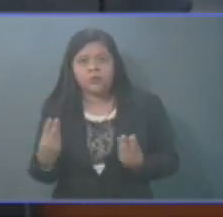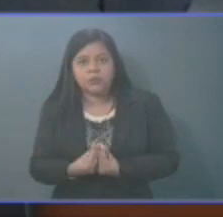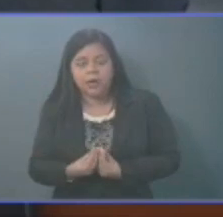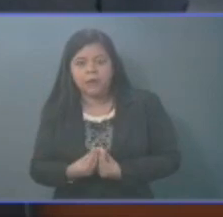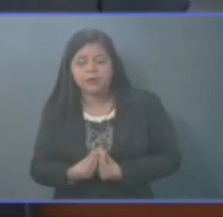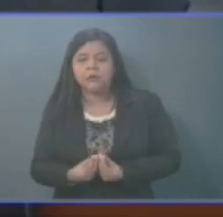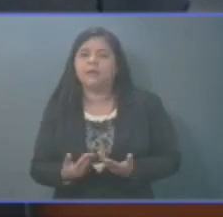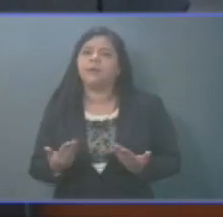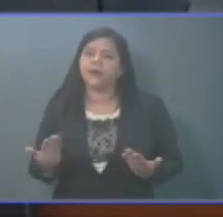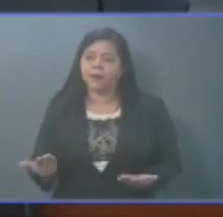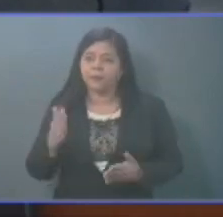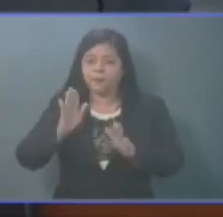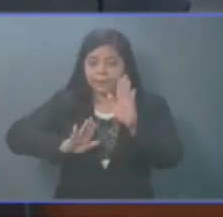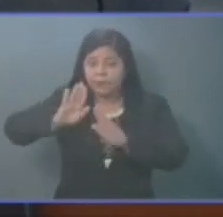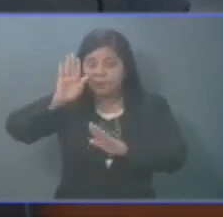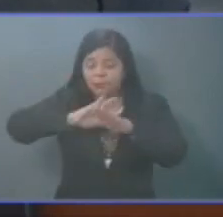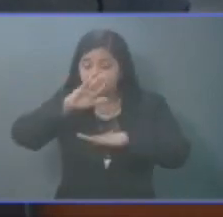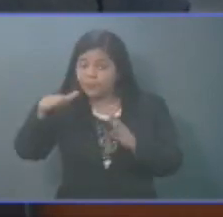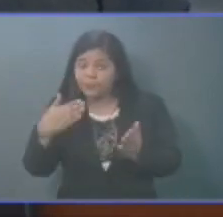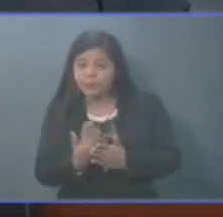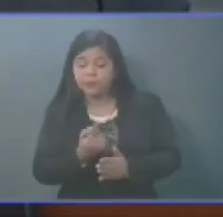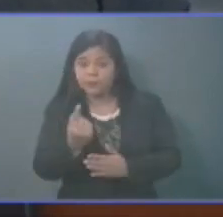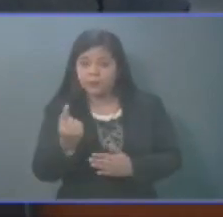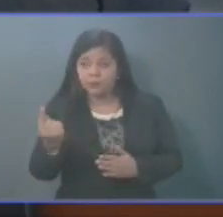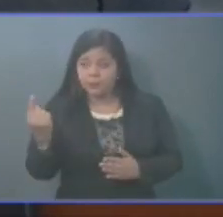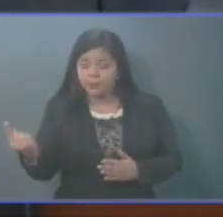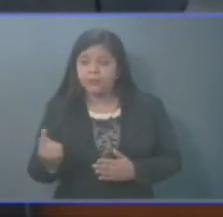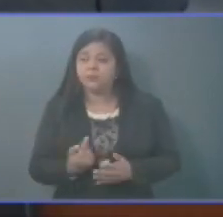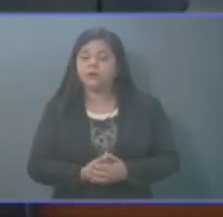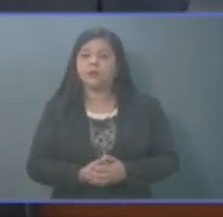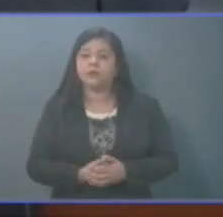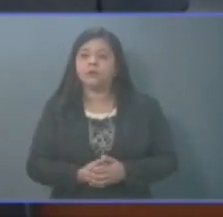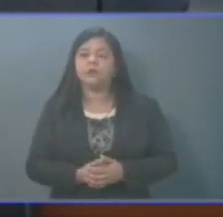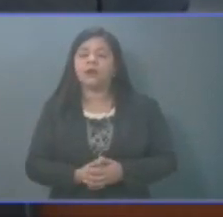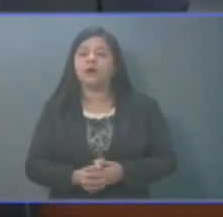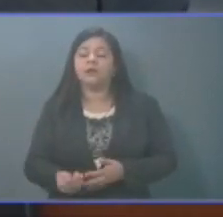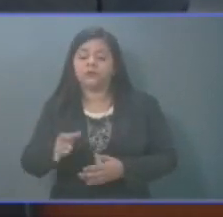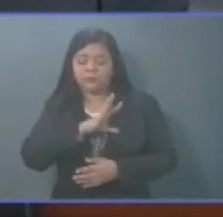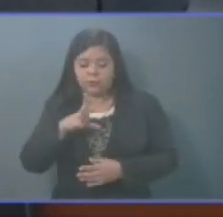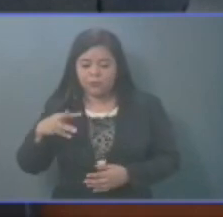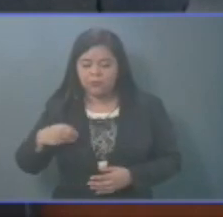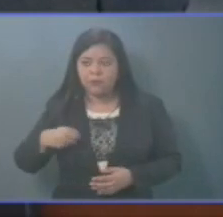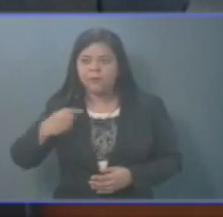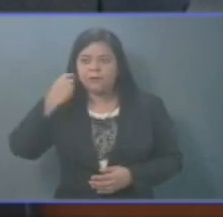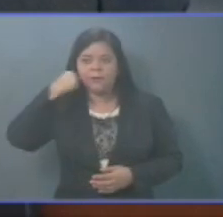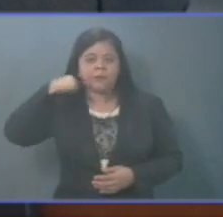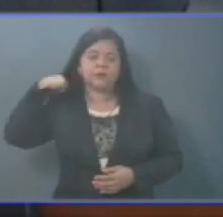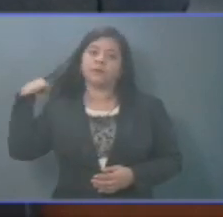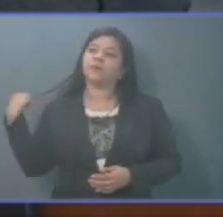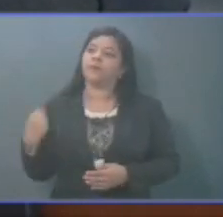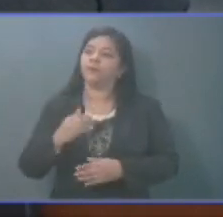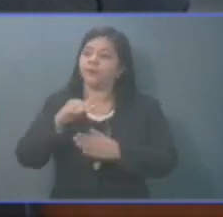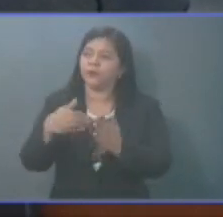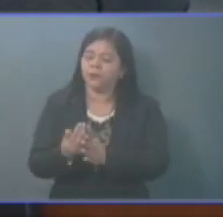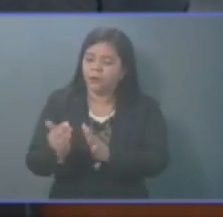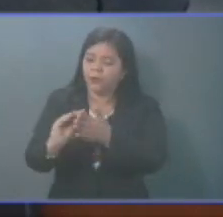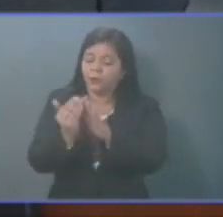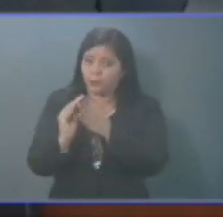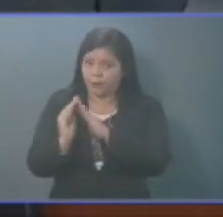vocacionales, con la participación plena y efectiva de las personas, a la familia y la